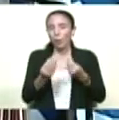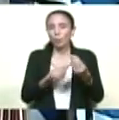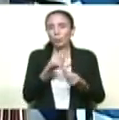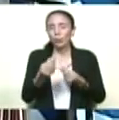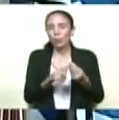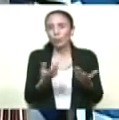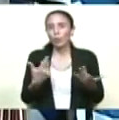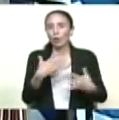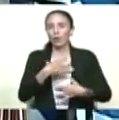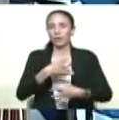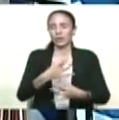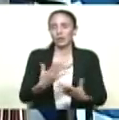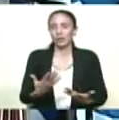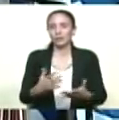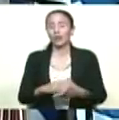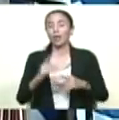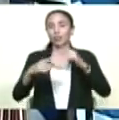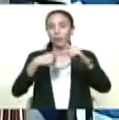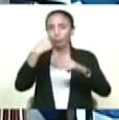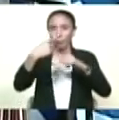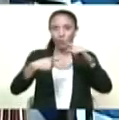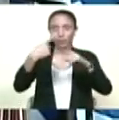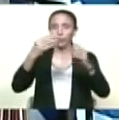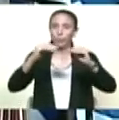vamos a adelantar posteriormente